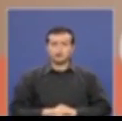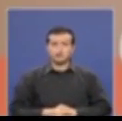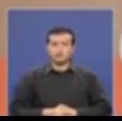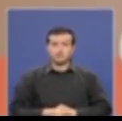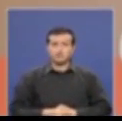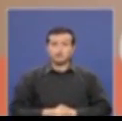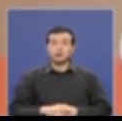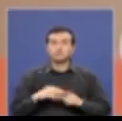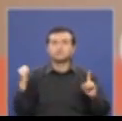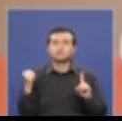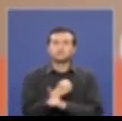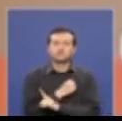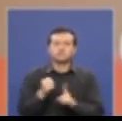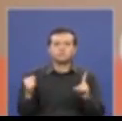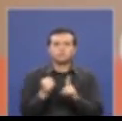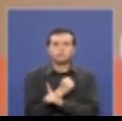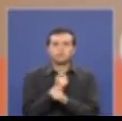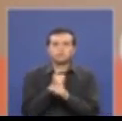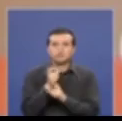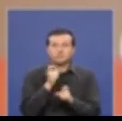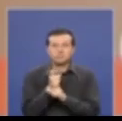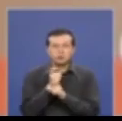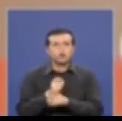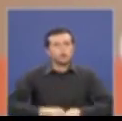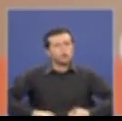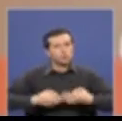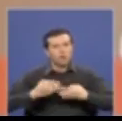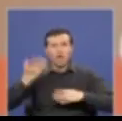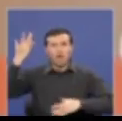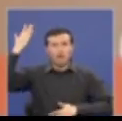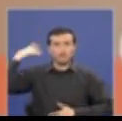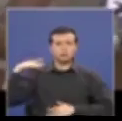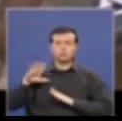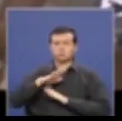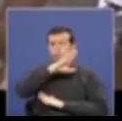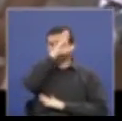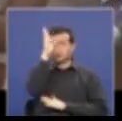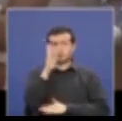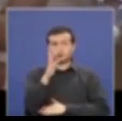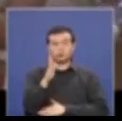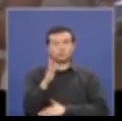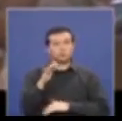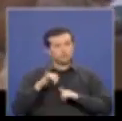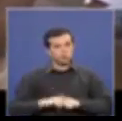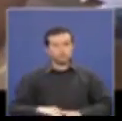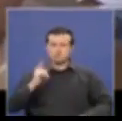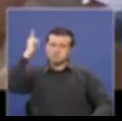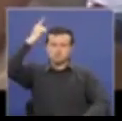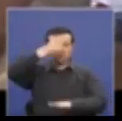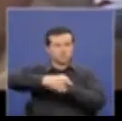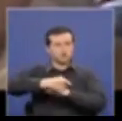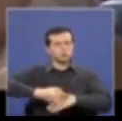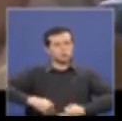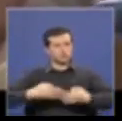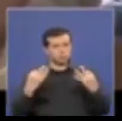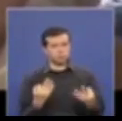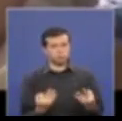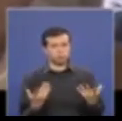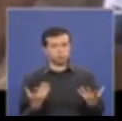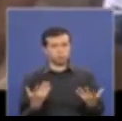La persecución y la represión que nunca antes fueron vistas. Os daremos órdenes